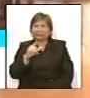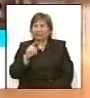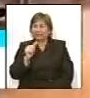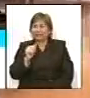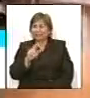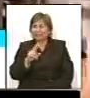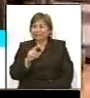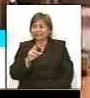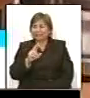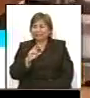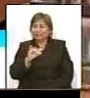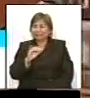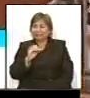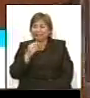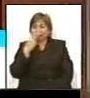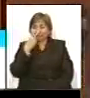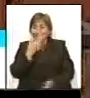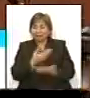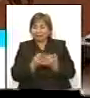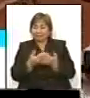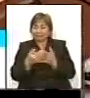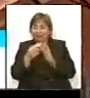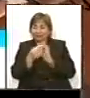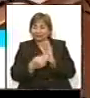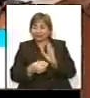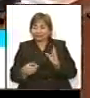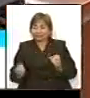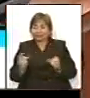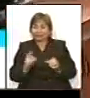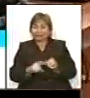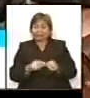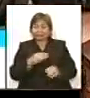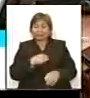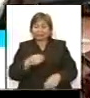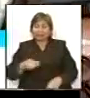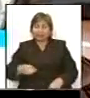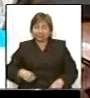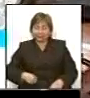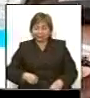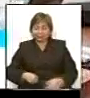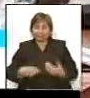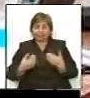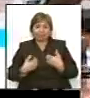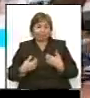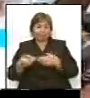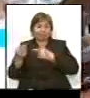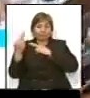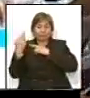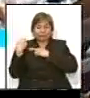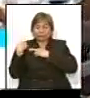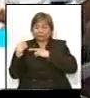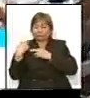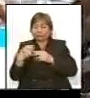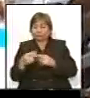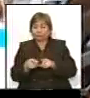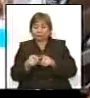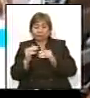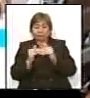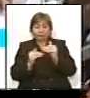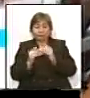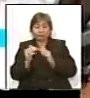Vivienda. Como ustedes ven, el plan integral, el Ministerio tiene a su cargo tanto intervenciones de